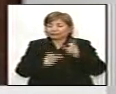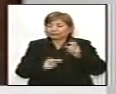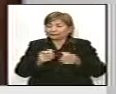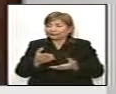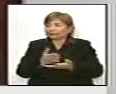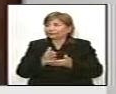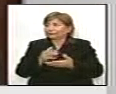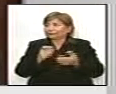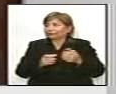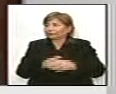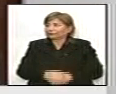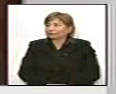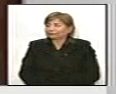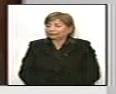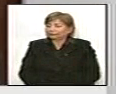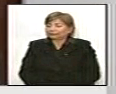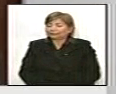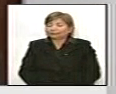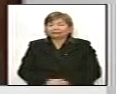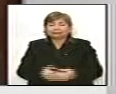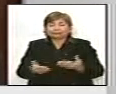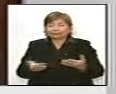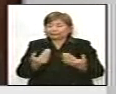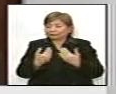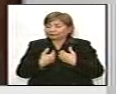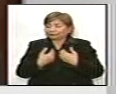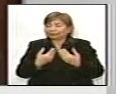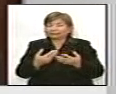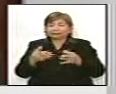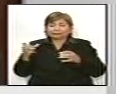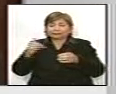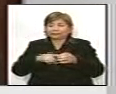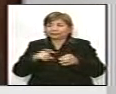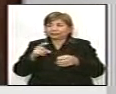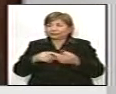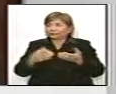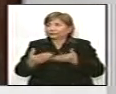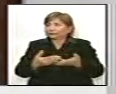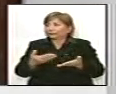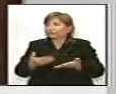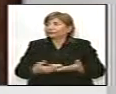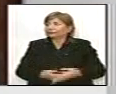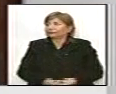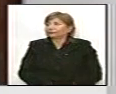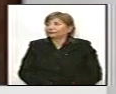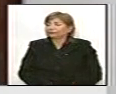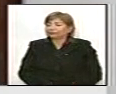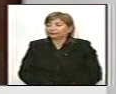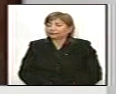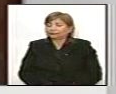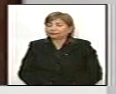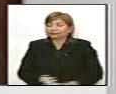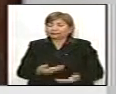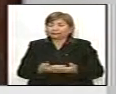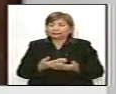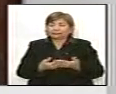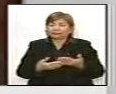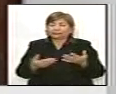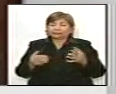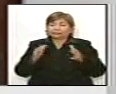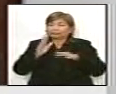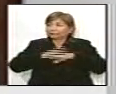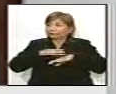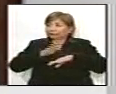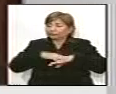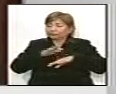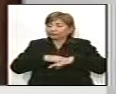particulares, lo que generó la comisión de diferentes ilícitos penales vinculados a los fines que pretendía. Se declara la improcedencia porque se advierte que